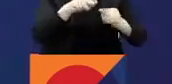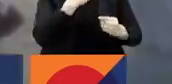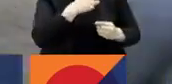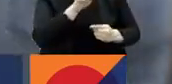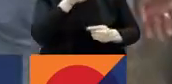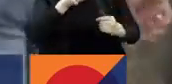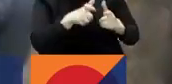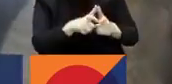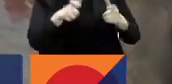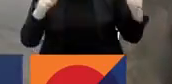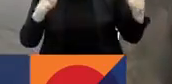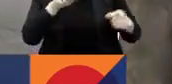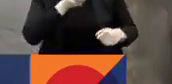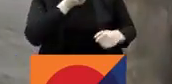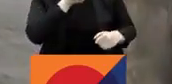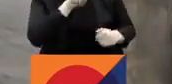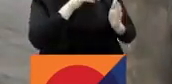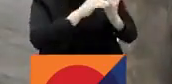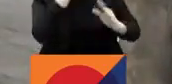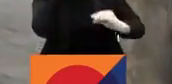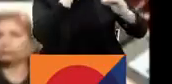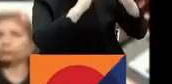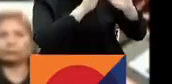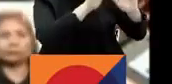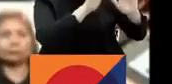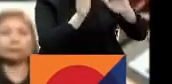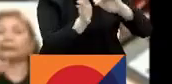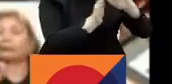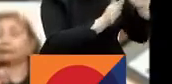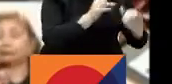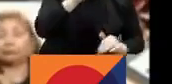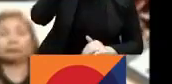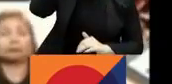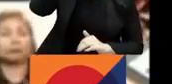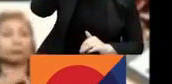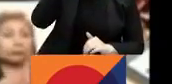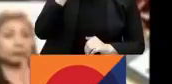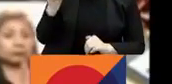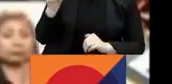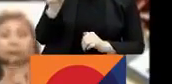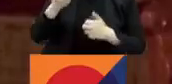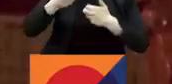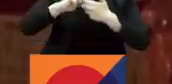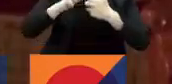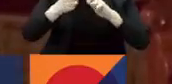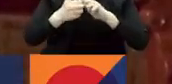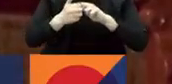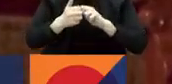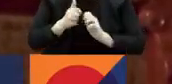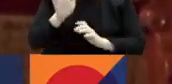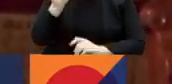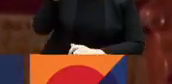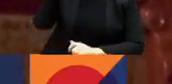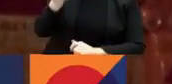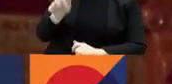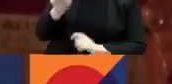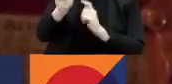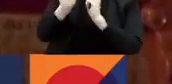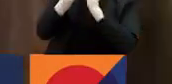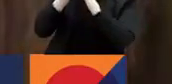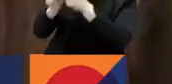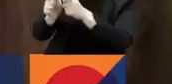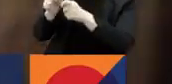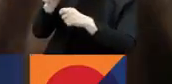demócratas. En Perú, el panorama político pasa por la inhabilidad de 10 años para ejercer cargos públicos impuesta por el